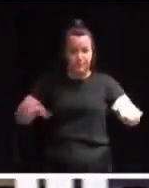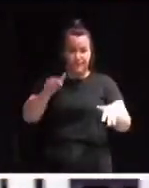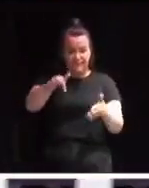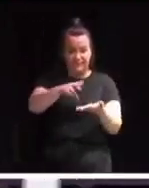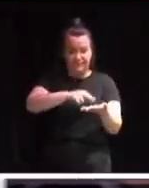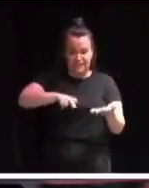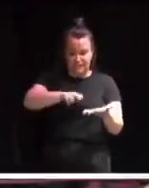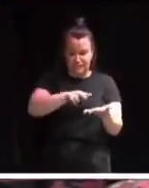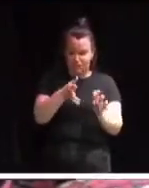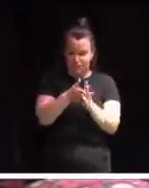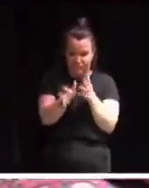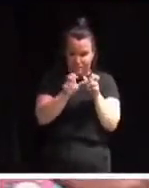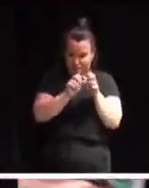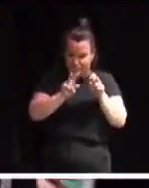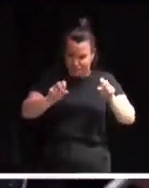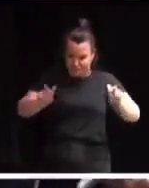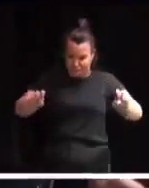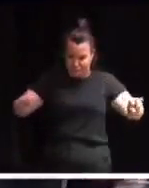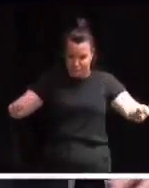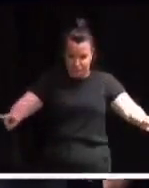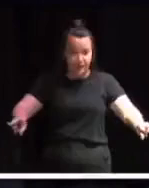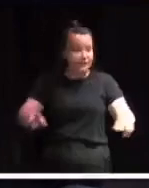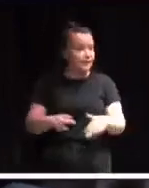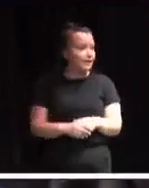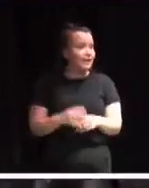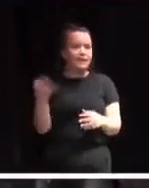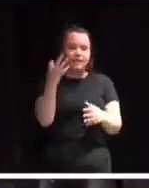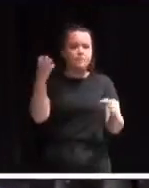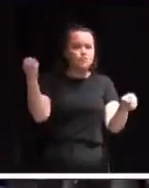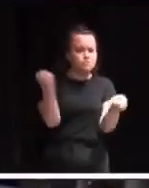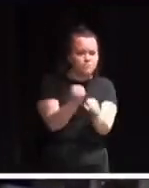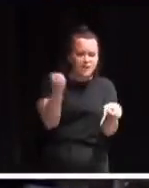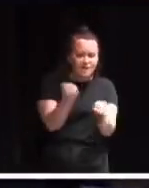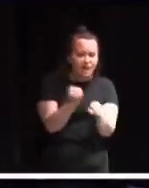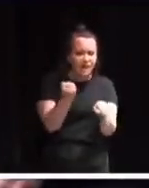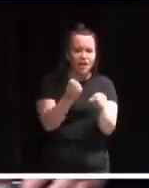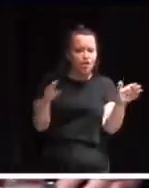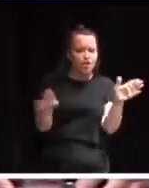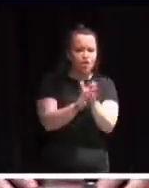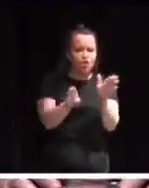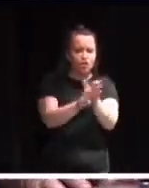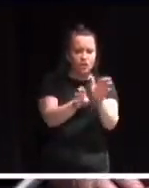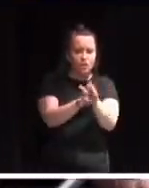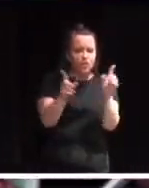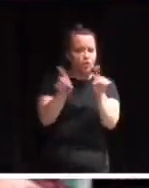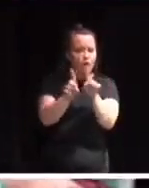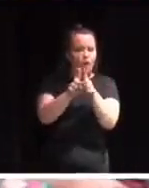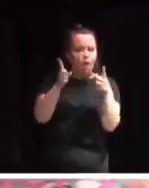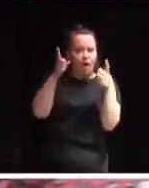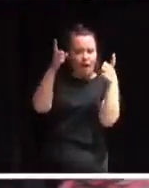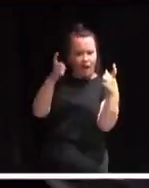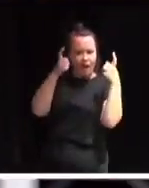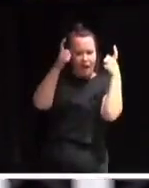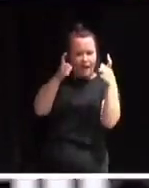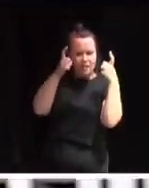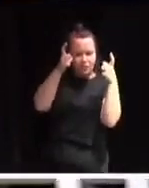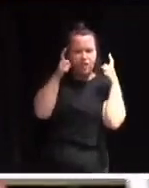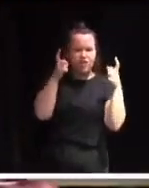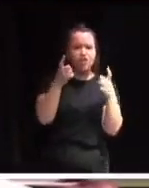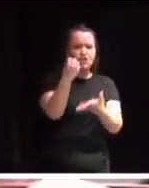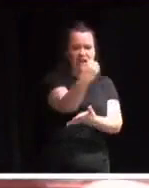toda España tenemos que seguir trabajando y tenemos que sumar muchos más esfuerzos muchas más personas